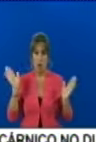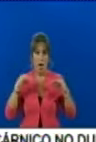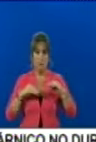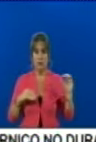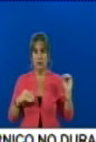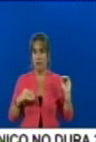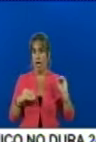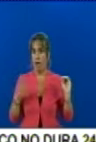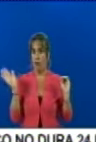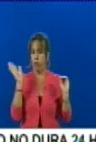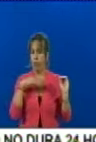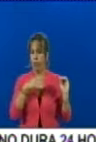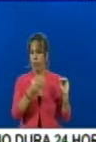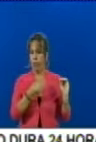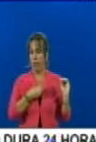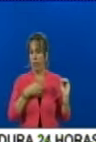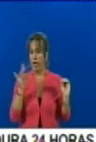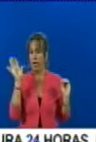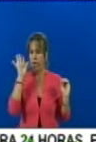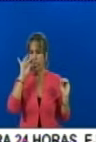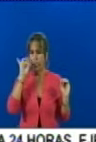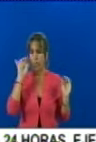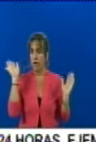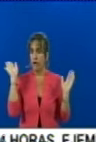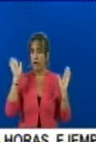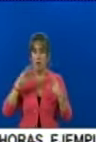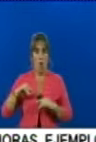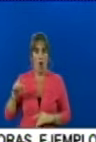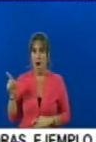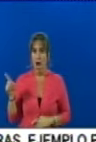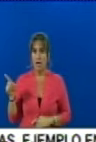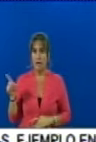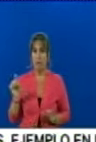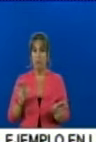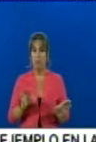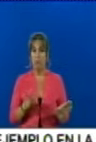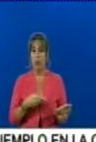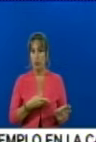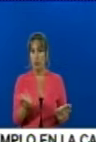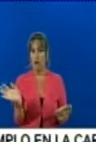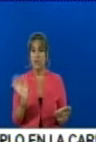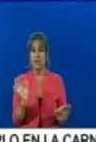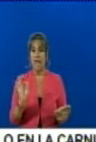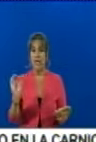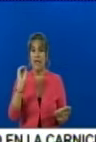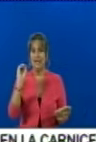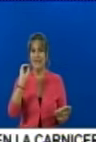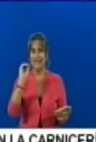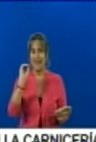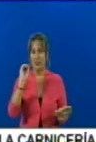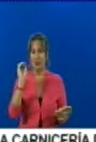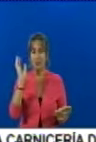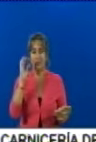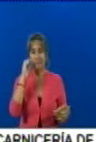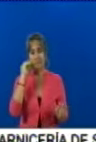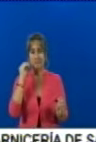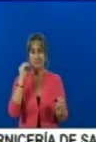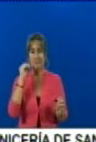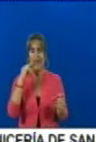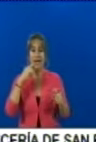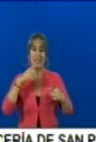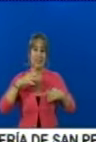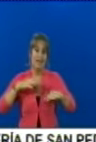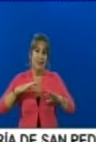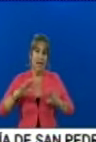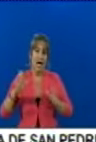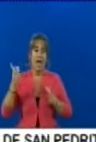a partir de la no existencia de la importación de frijol de soya se detuvo, y sin crear falsas expectativas está